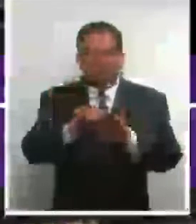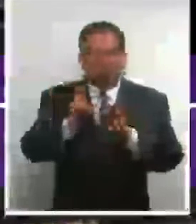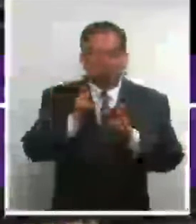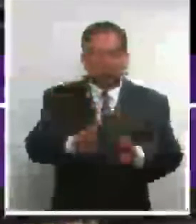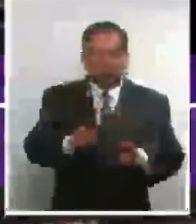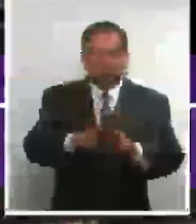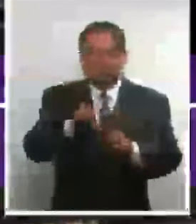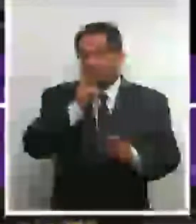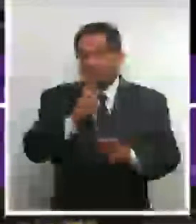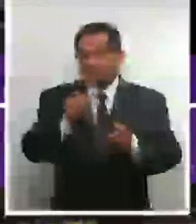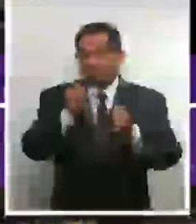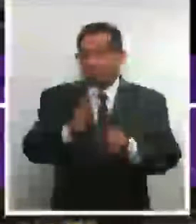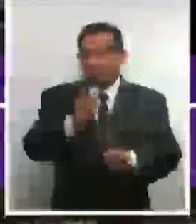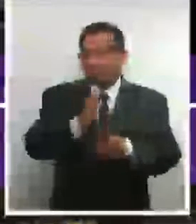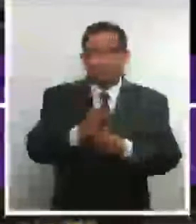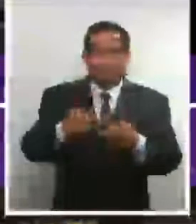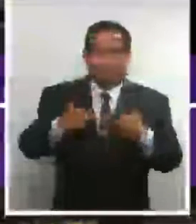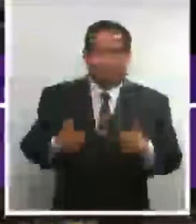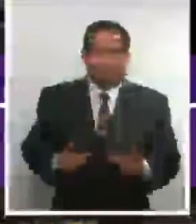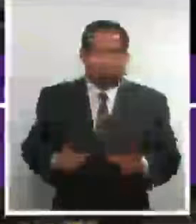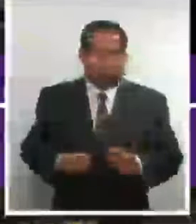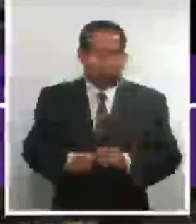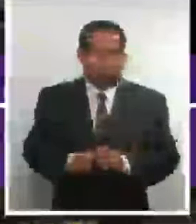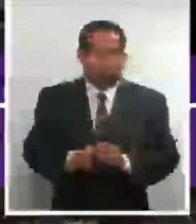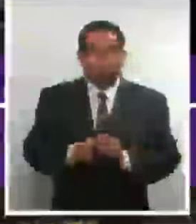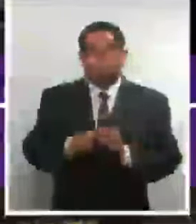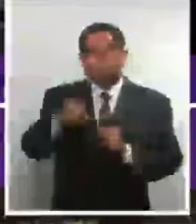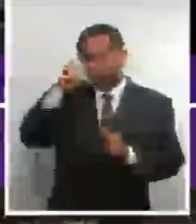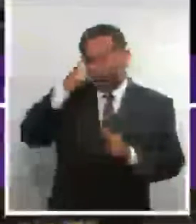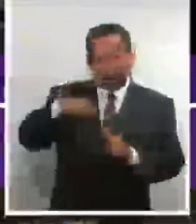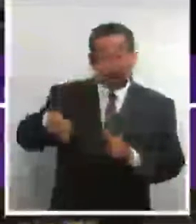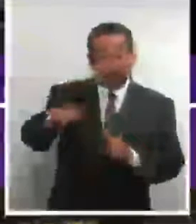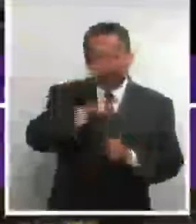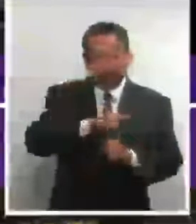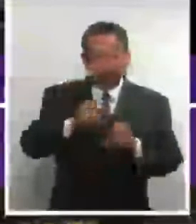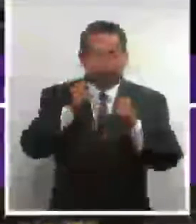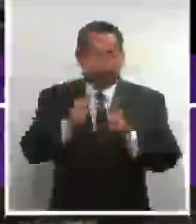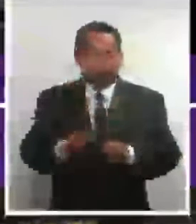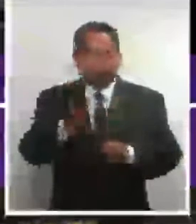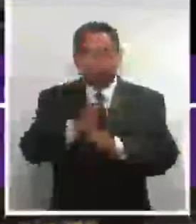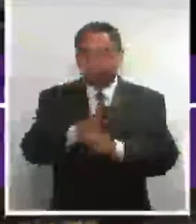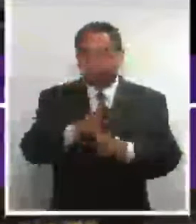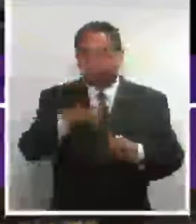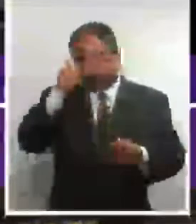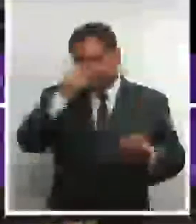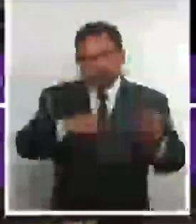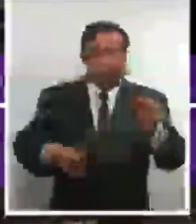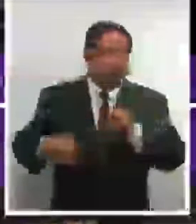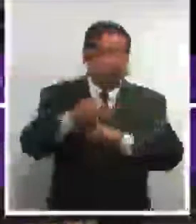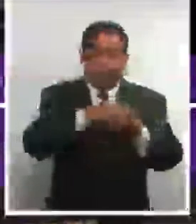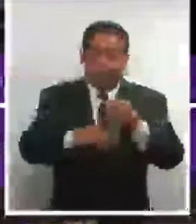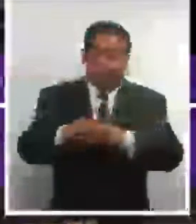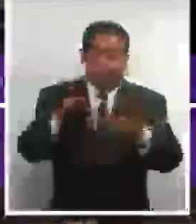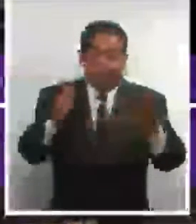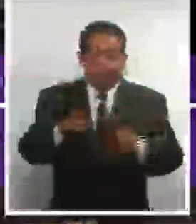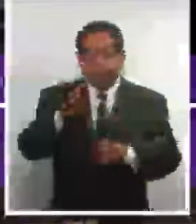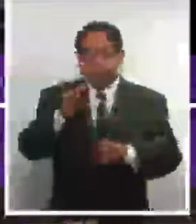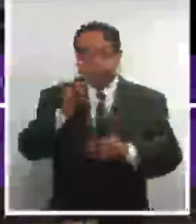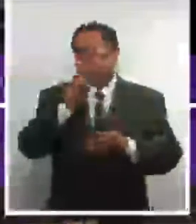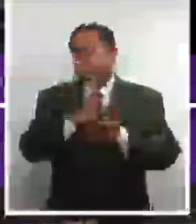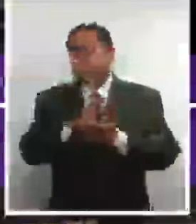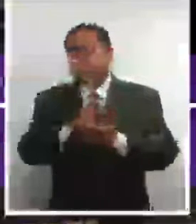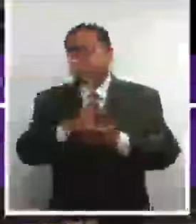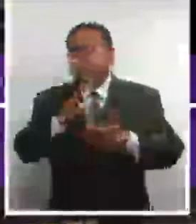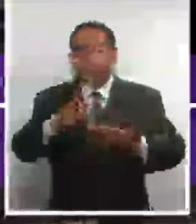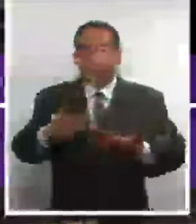denominarle seguridad humana, para que la seguridad fuese para todos, no solamente para